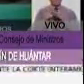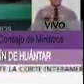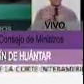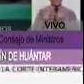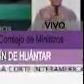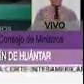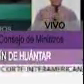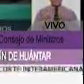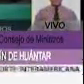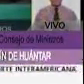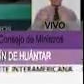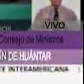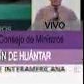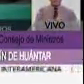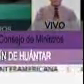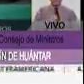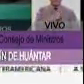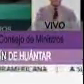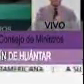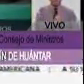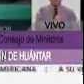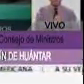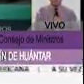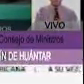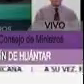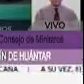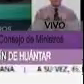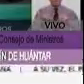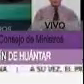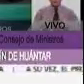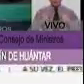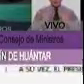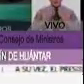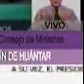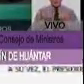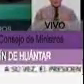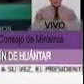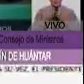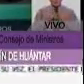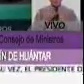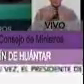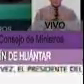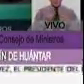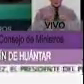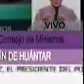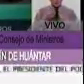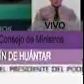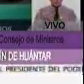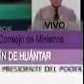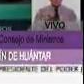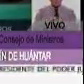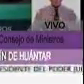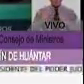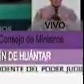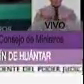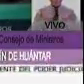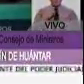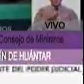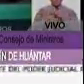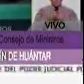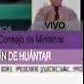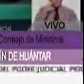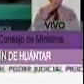caso, lamentablemente, digamos, este intento, esta maniobra de quienes buscan, más